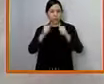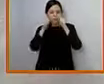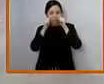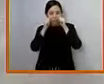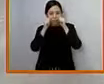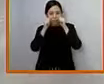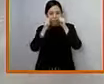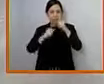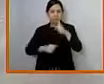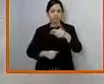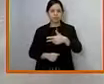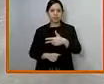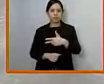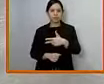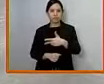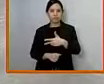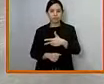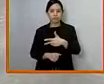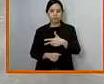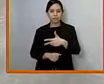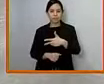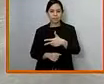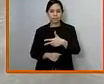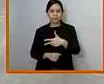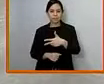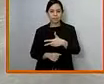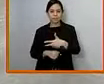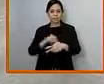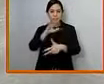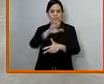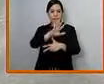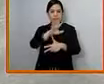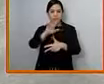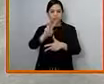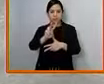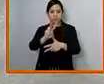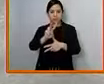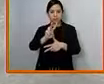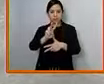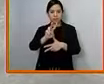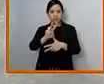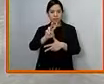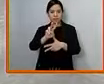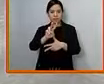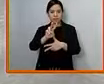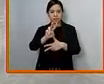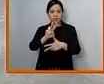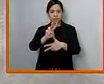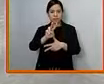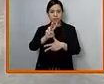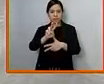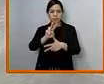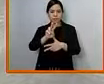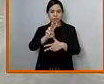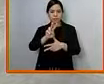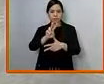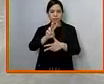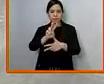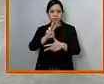atentos. Y ese es el 52, segundo número ganador,